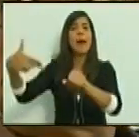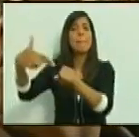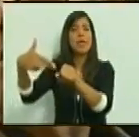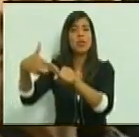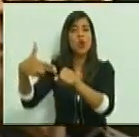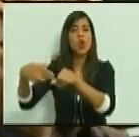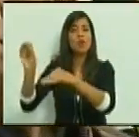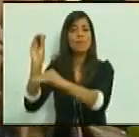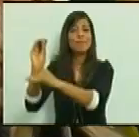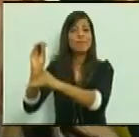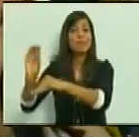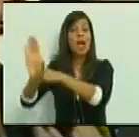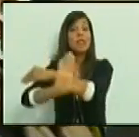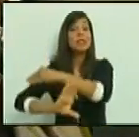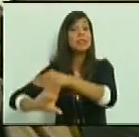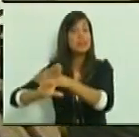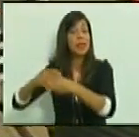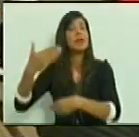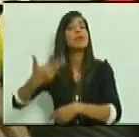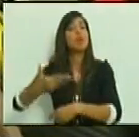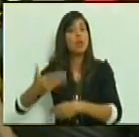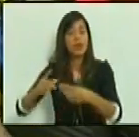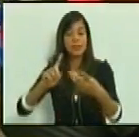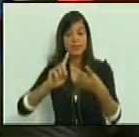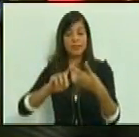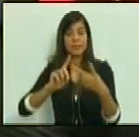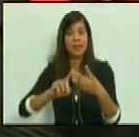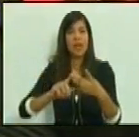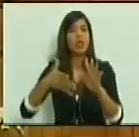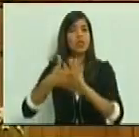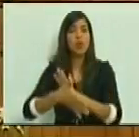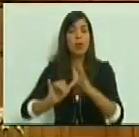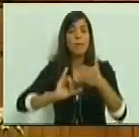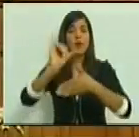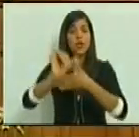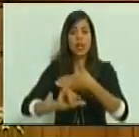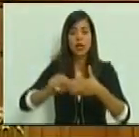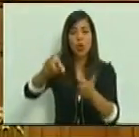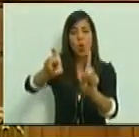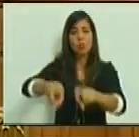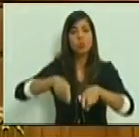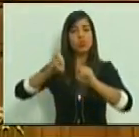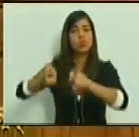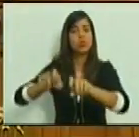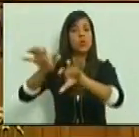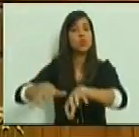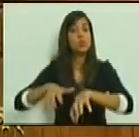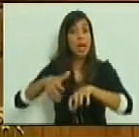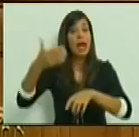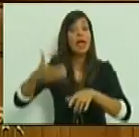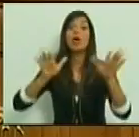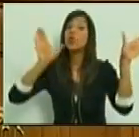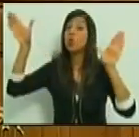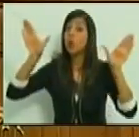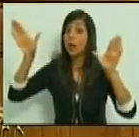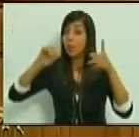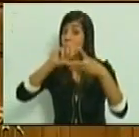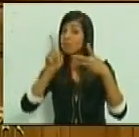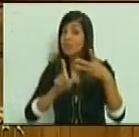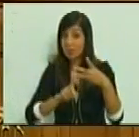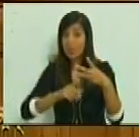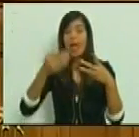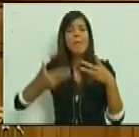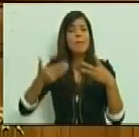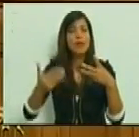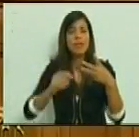carácter constitucional que se le dio a la agricultura y al turismo, y por supuesto al tema energético. Hay todo